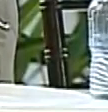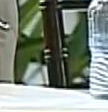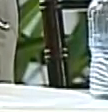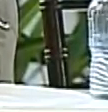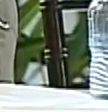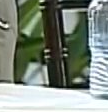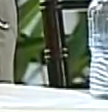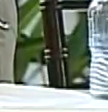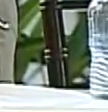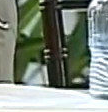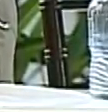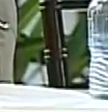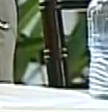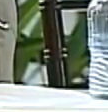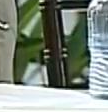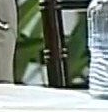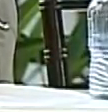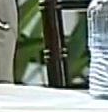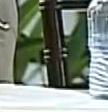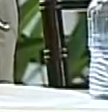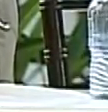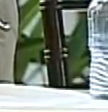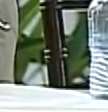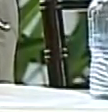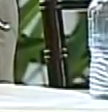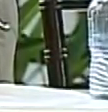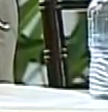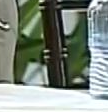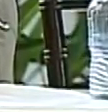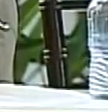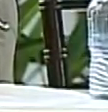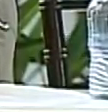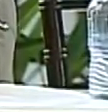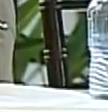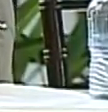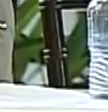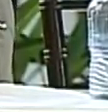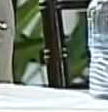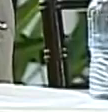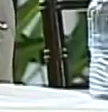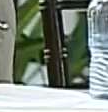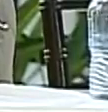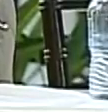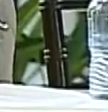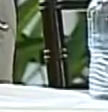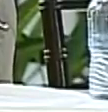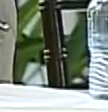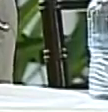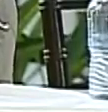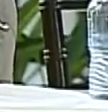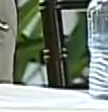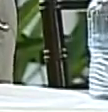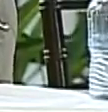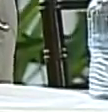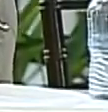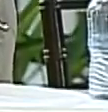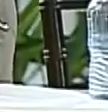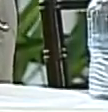son la desigualdad, la falta de democracia, la iniquidad social. Bueno, muchas de estas cosas que